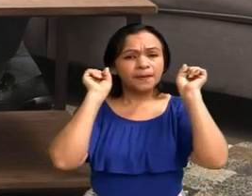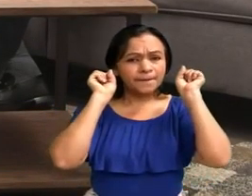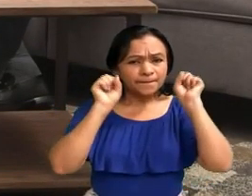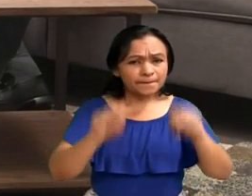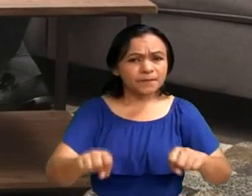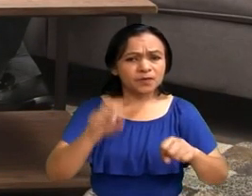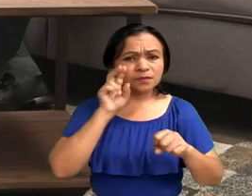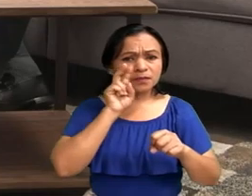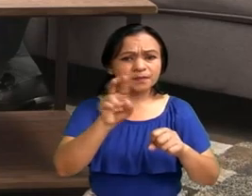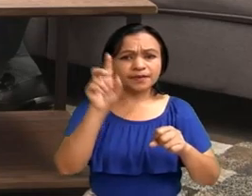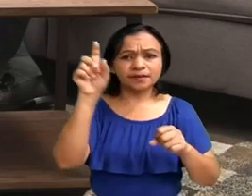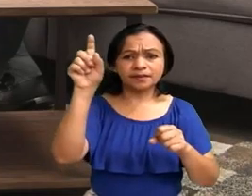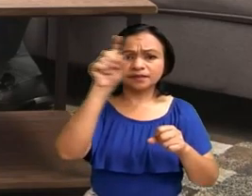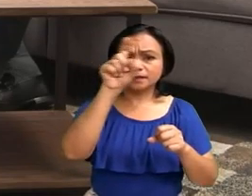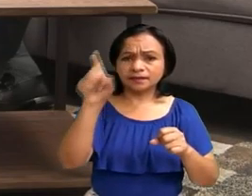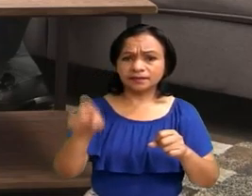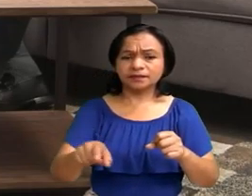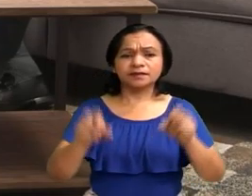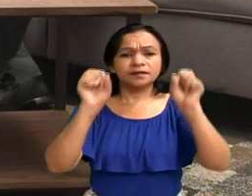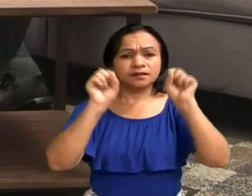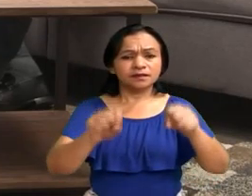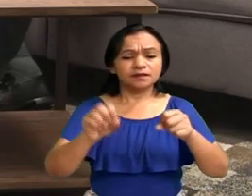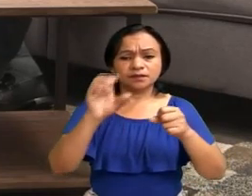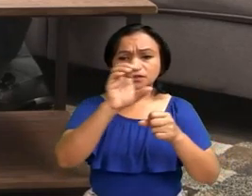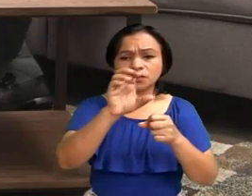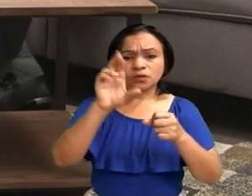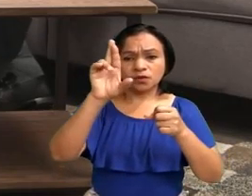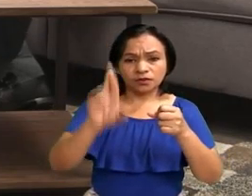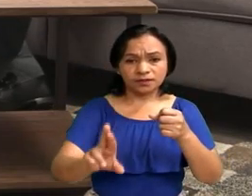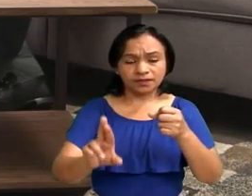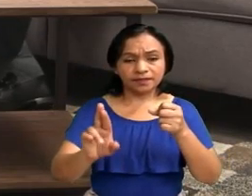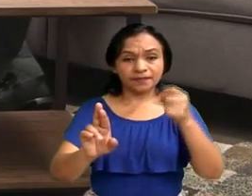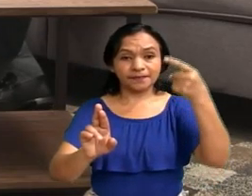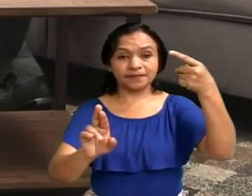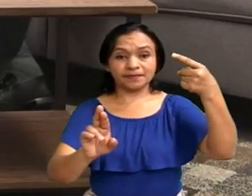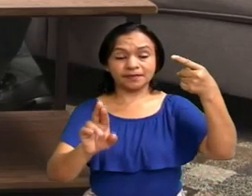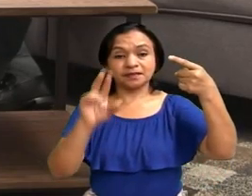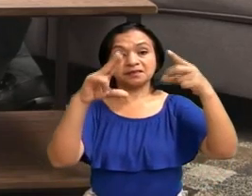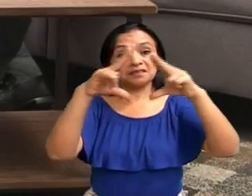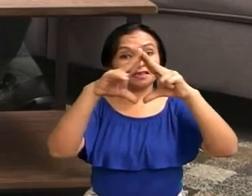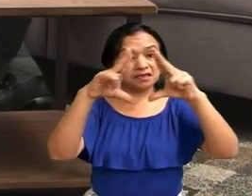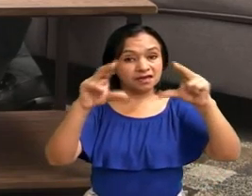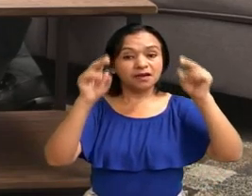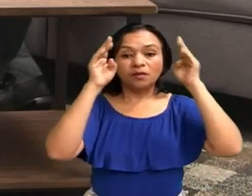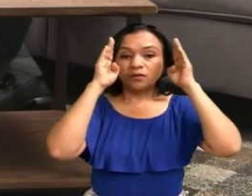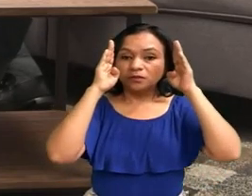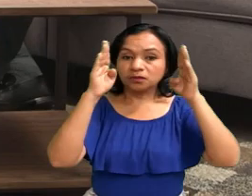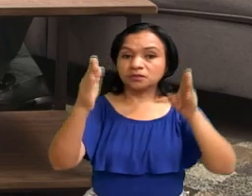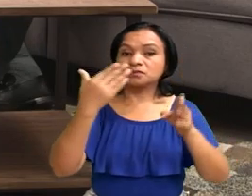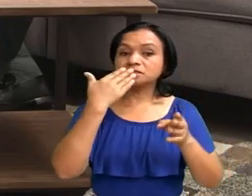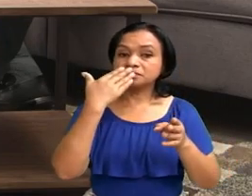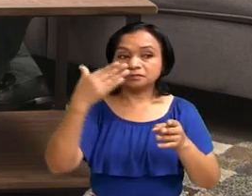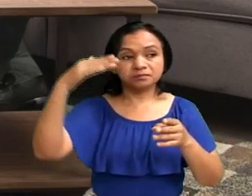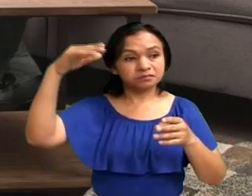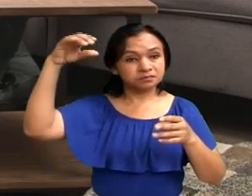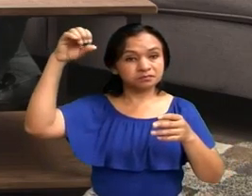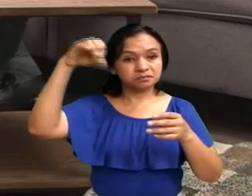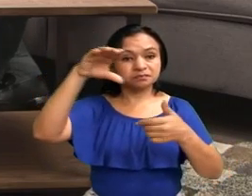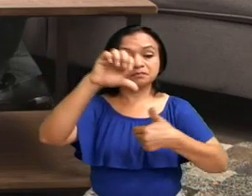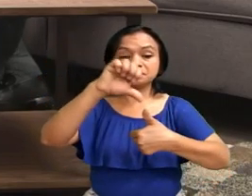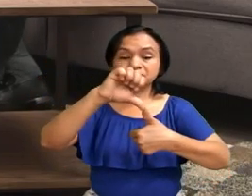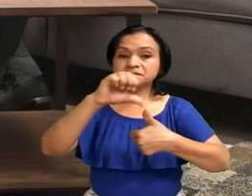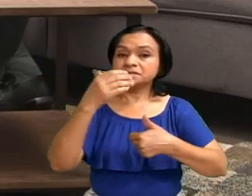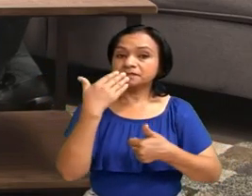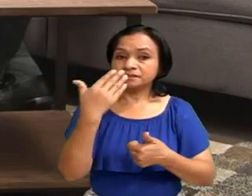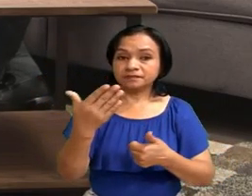en internet, en esto, después de Costa Rica, somos el país con mayor cobertura eléctrica a nivel centroamericano.